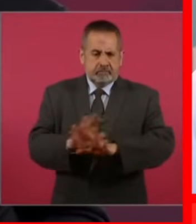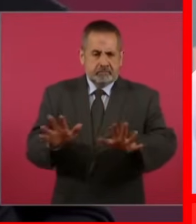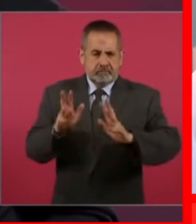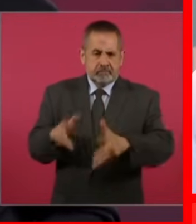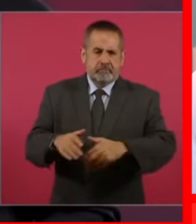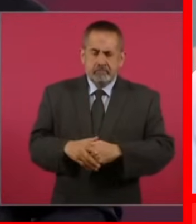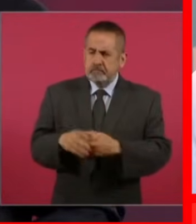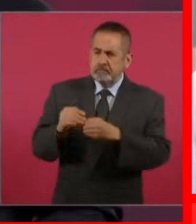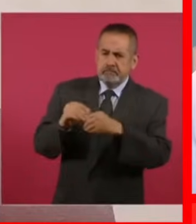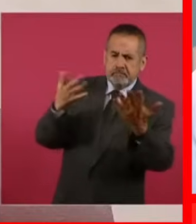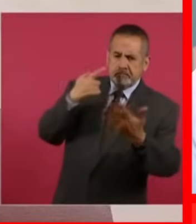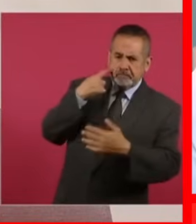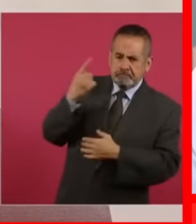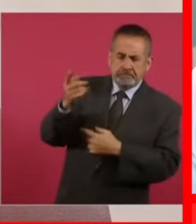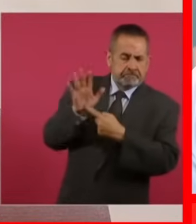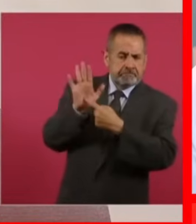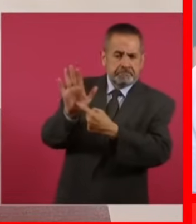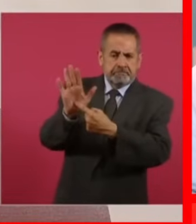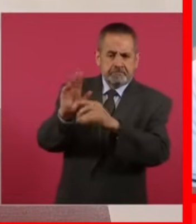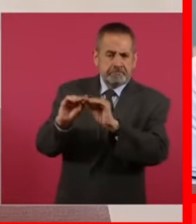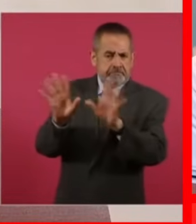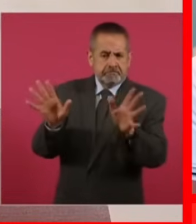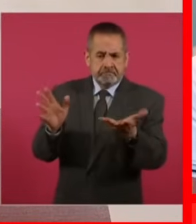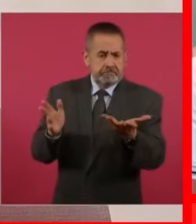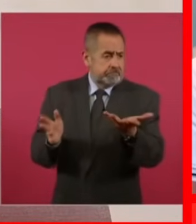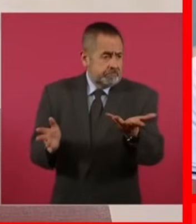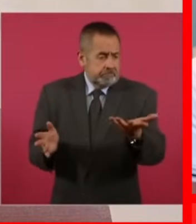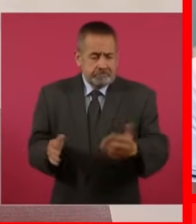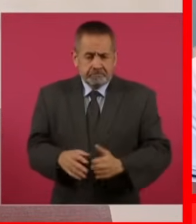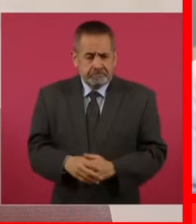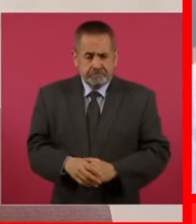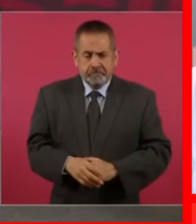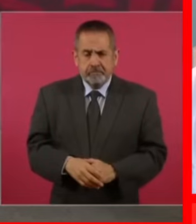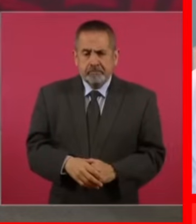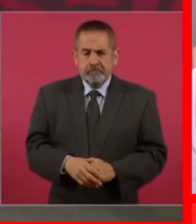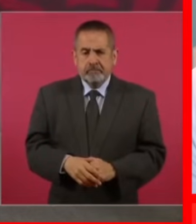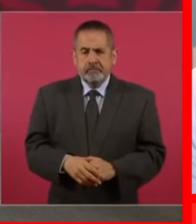es muy claro, es